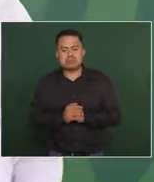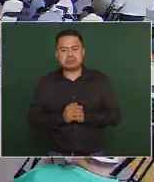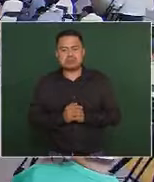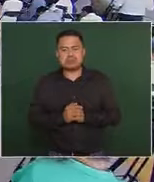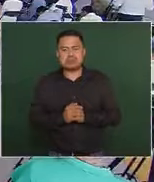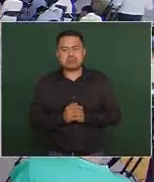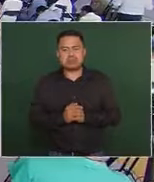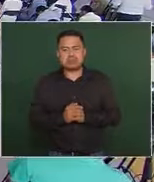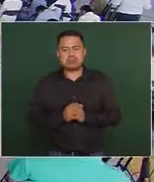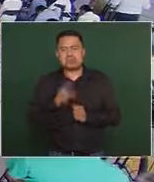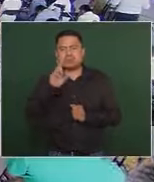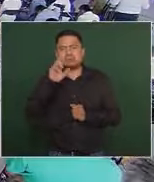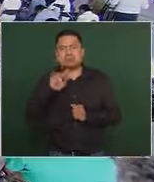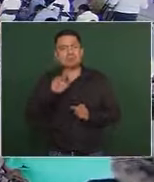y no se van, y Cuauhtémoc diciéndole a la mamá